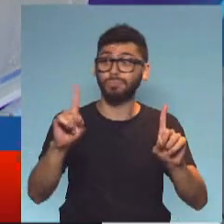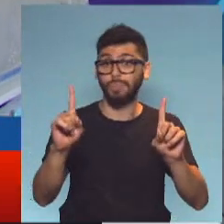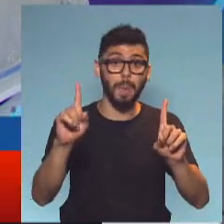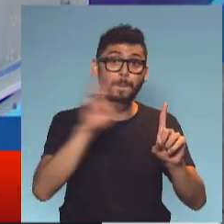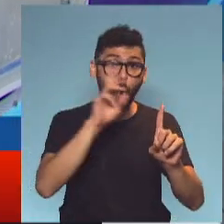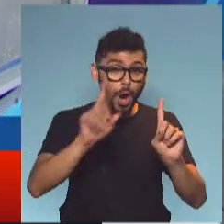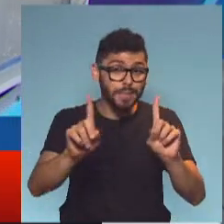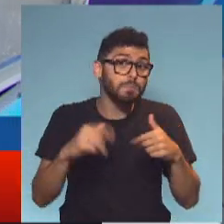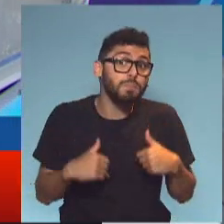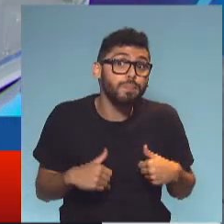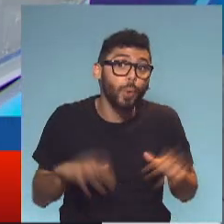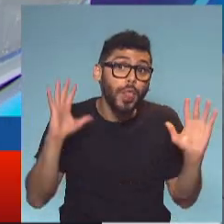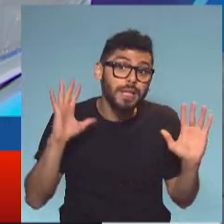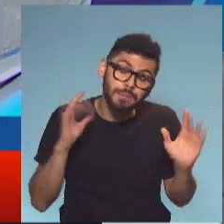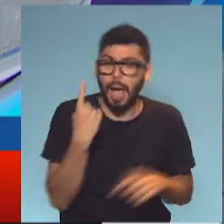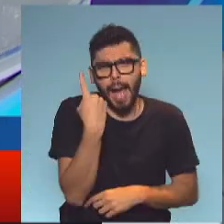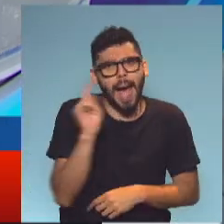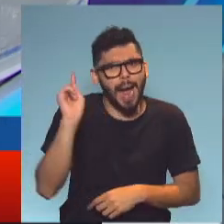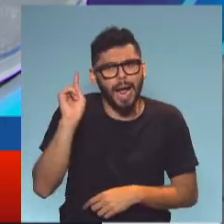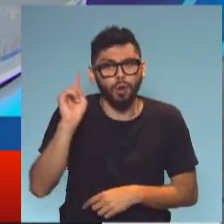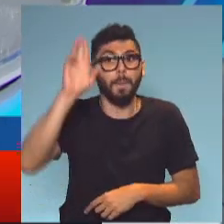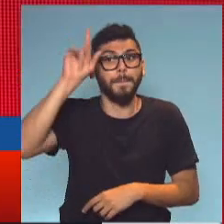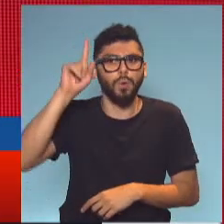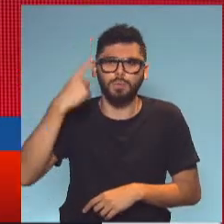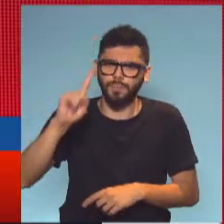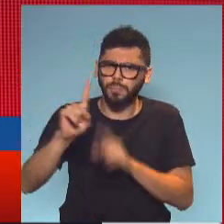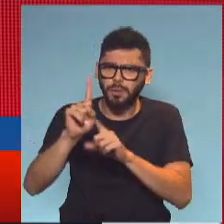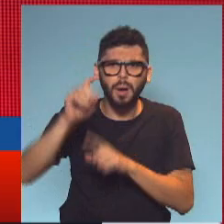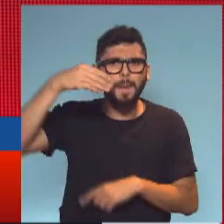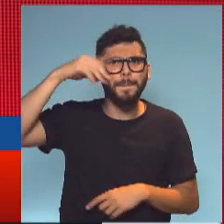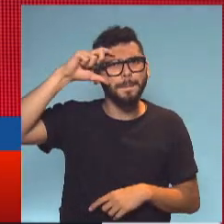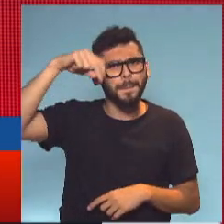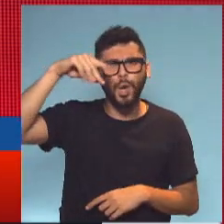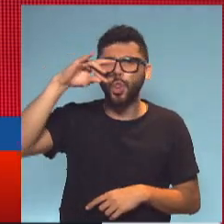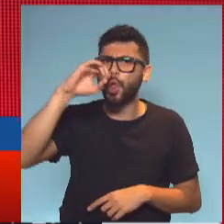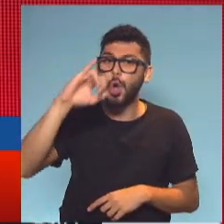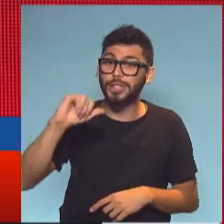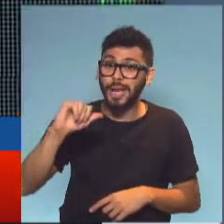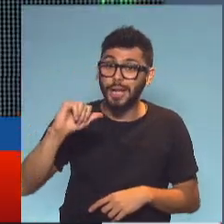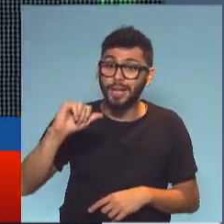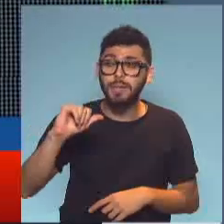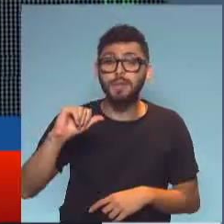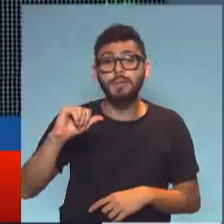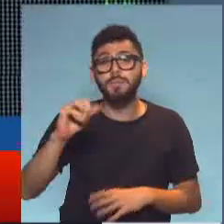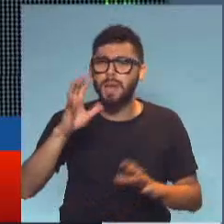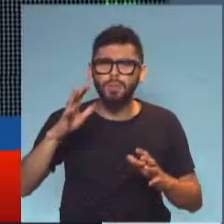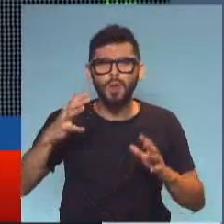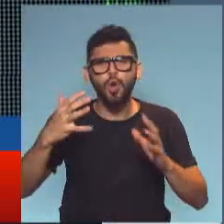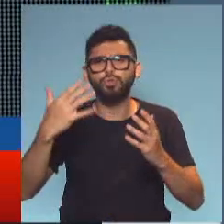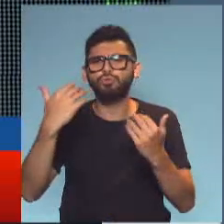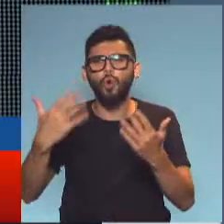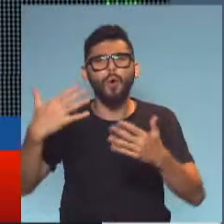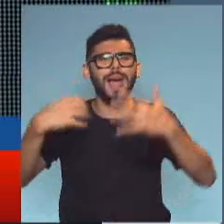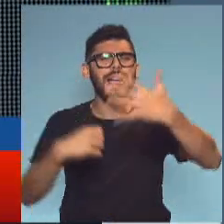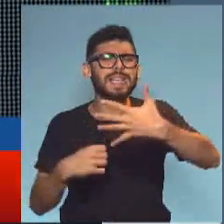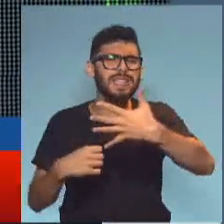cual sería bastante atípico incluso para Perú. ¿Están arriba Verónica Mendoza? Verónica Mendoza está ahí en quinto lugar, pero ¿qué